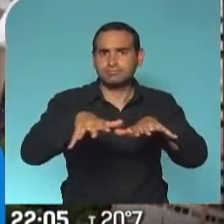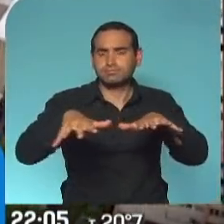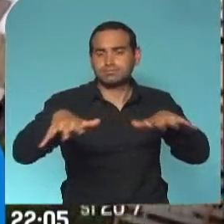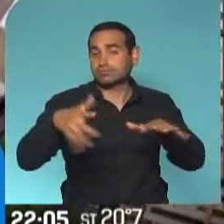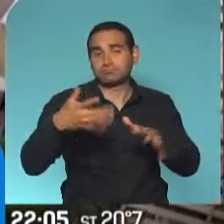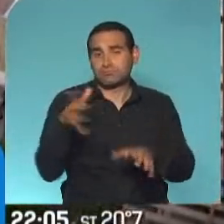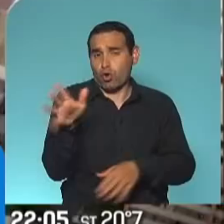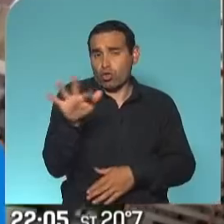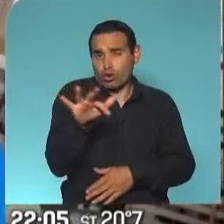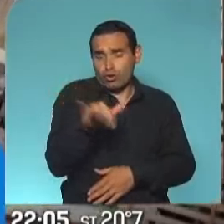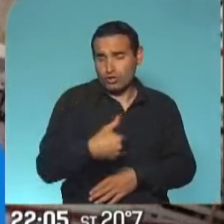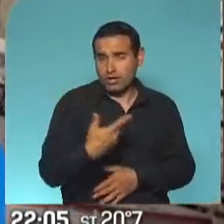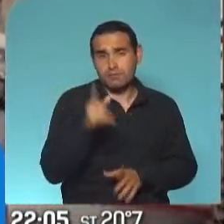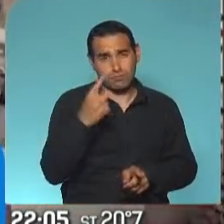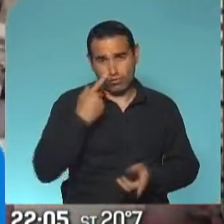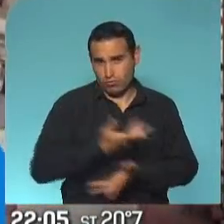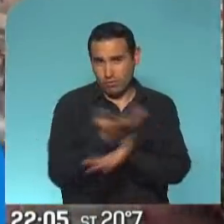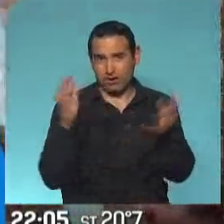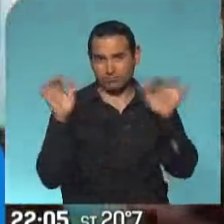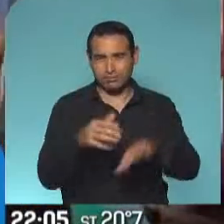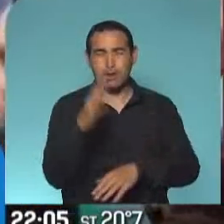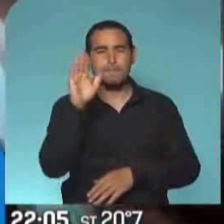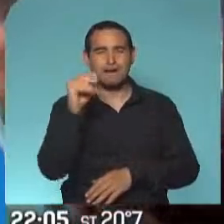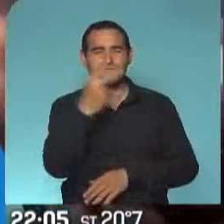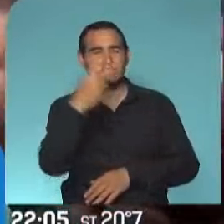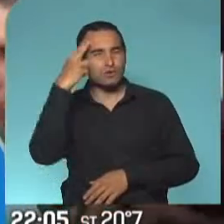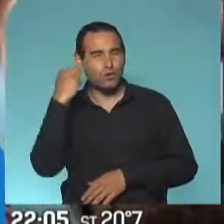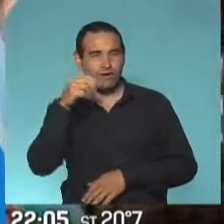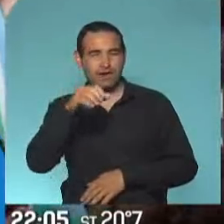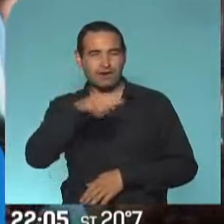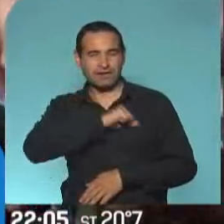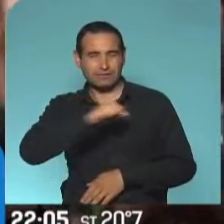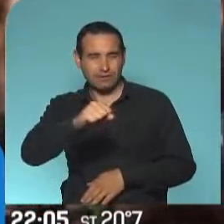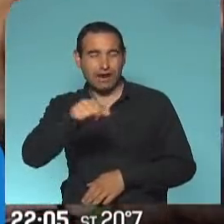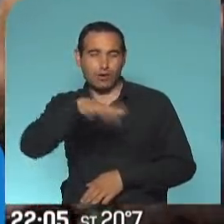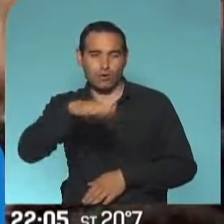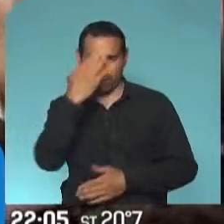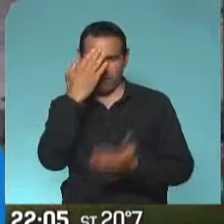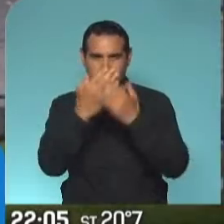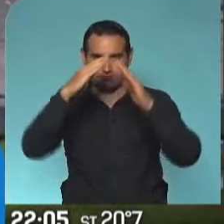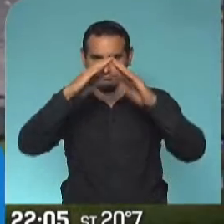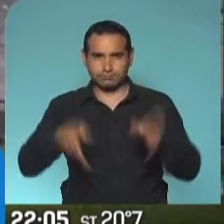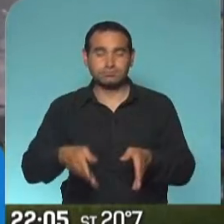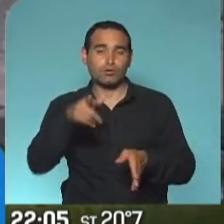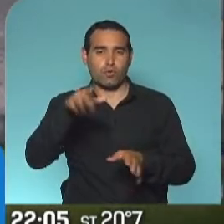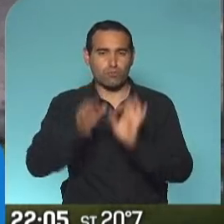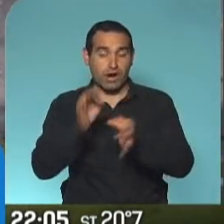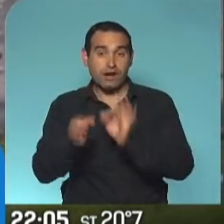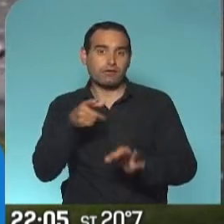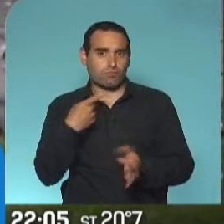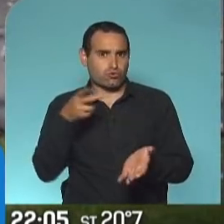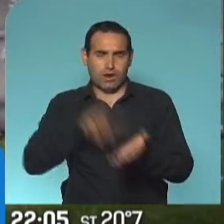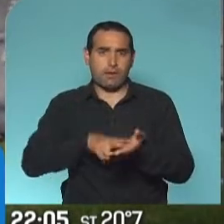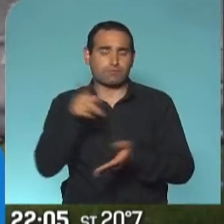volvieron habituales, como lo demostró la concentración del martes 29 en la capital chilena frente a La Moneda, que desafió una vez más todos